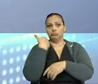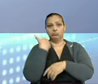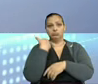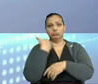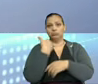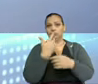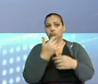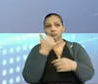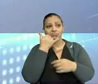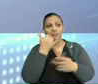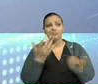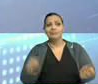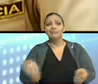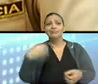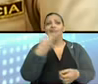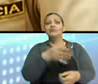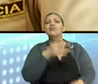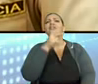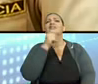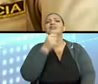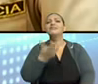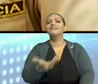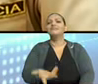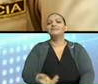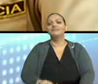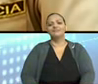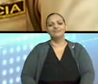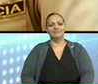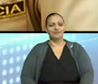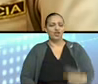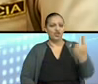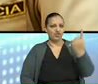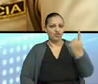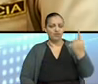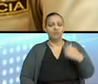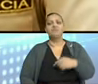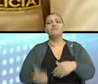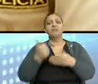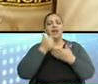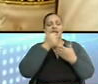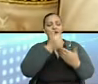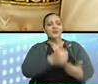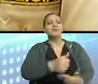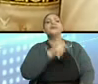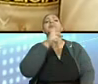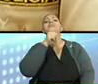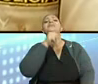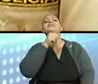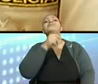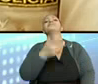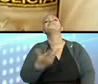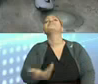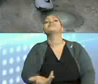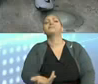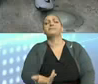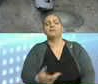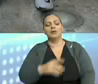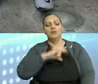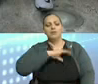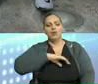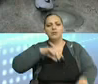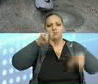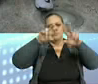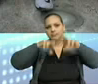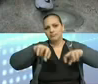es. Alguien tiene que haberlo ayudado. Ya la policía investigará. ¿Suele pasar? Sí, claro. ¿Suele pasar? Alguien le dio el teléfono, le dio la